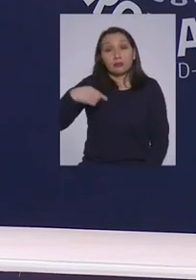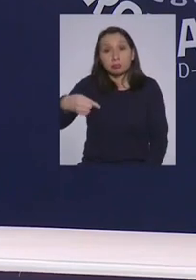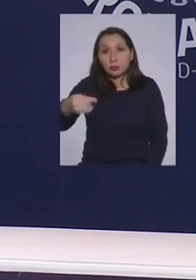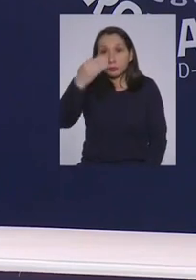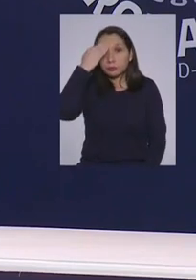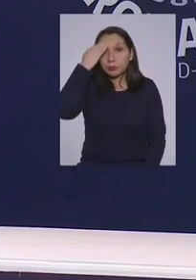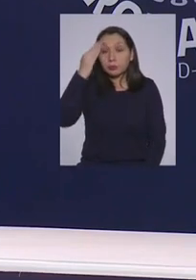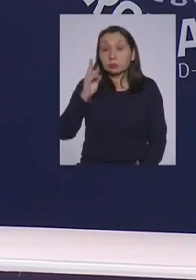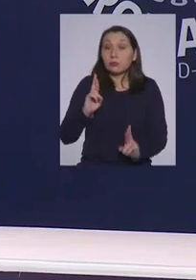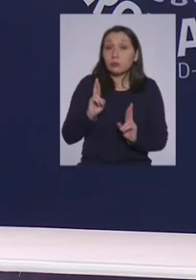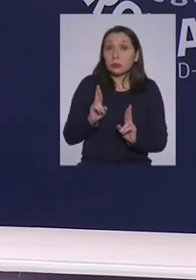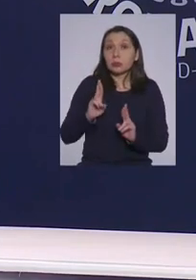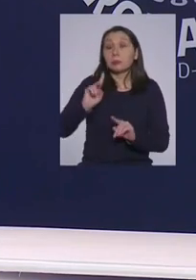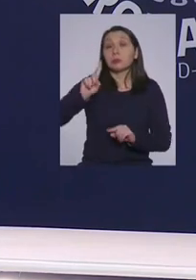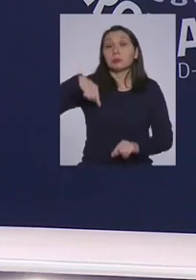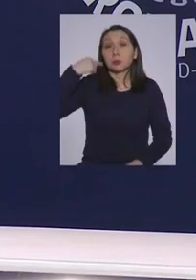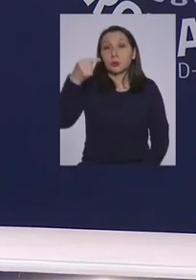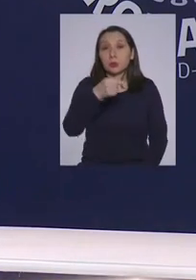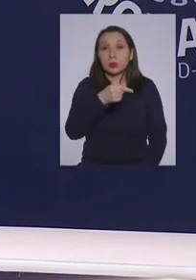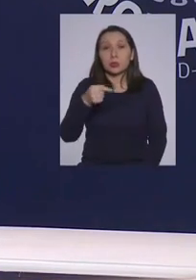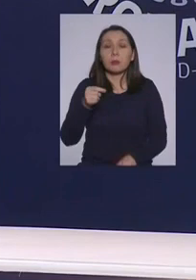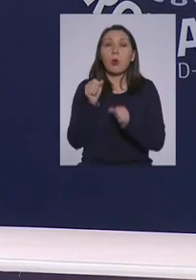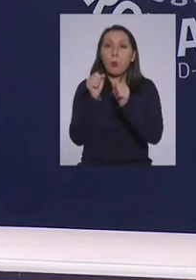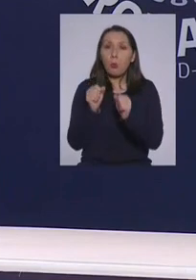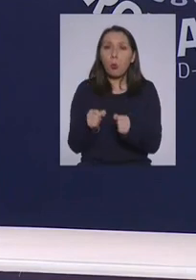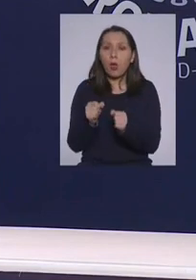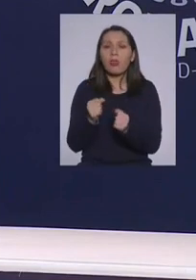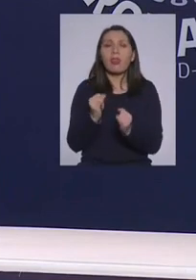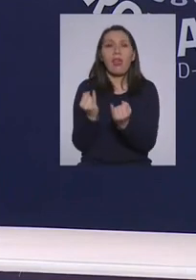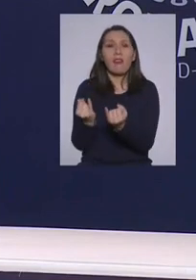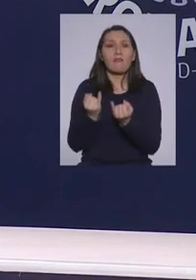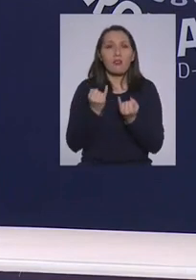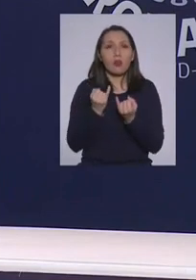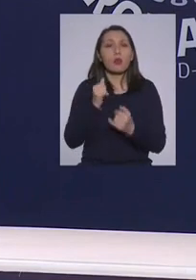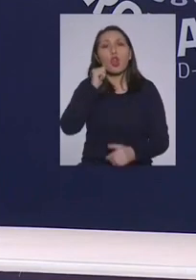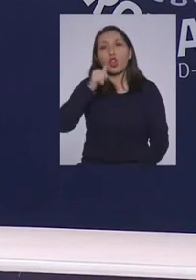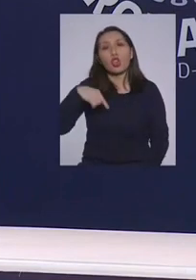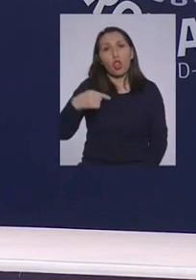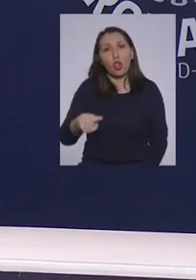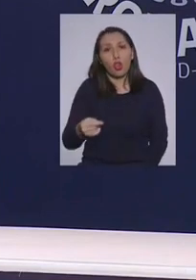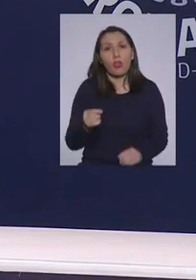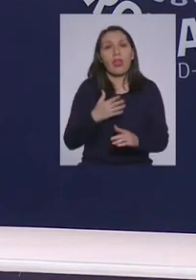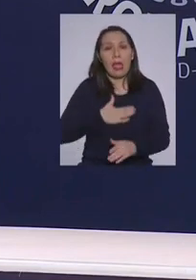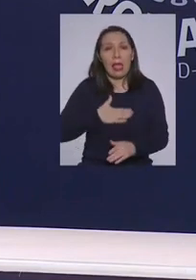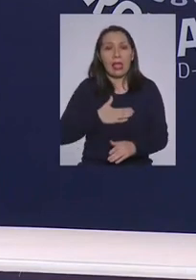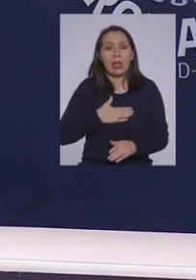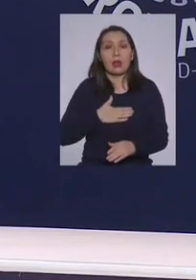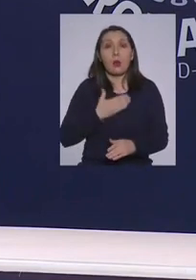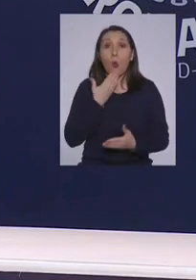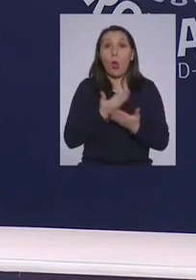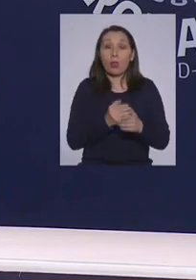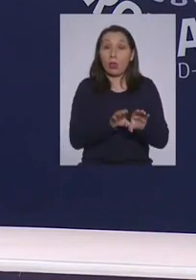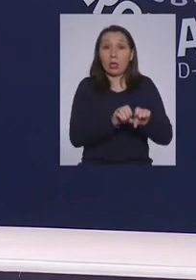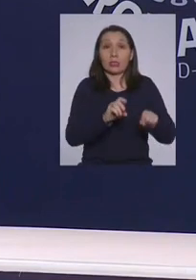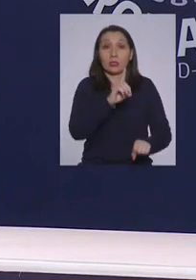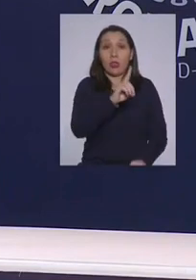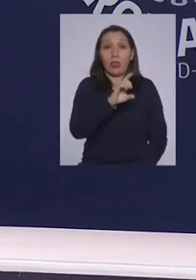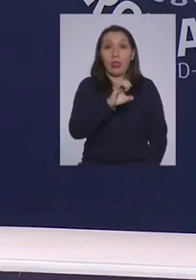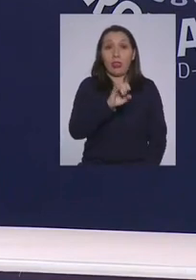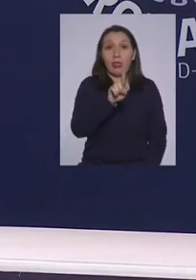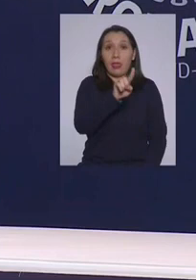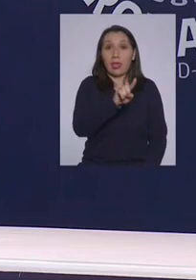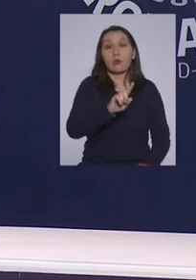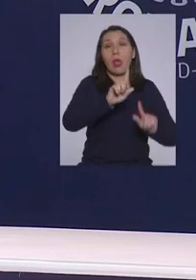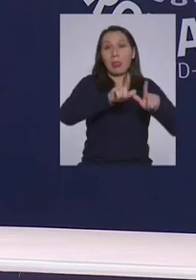próximos días, y esperamos que la próxima semana, pueda darnos esa información diariamente. Una vez que el DEIS tenga